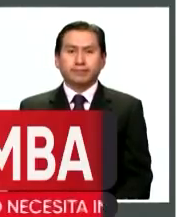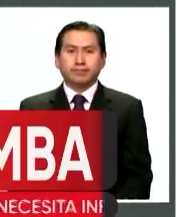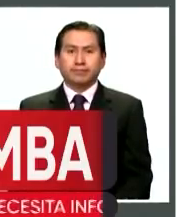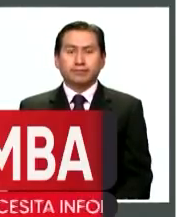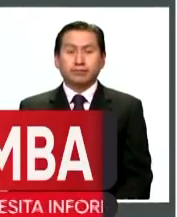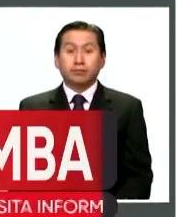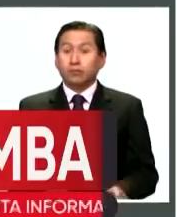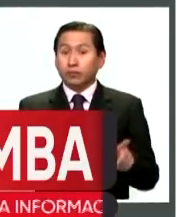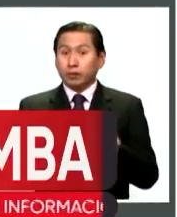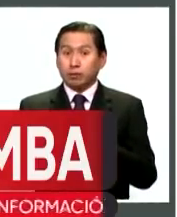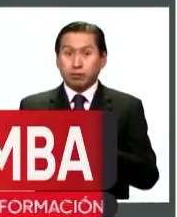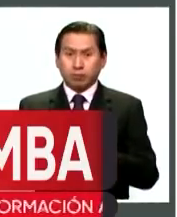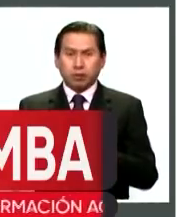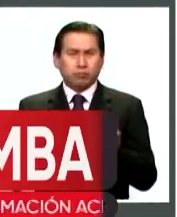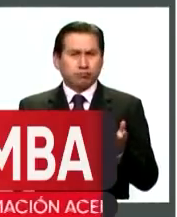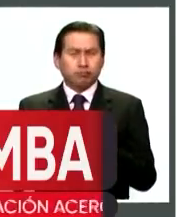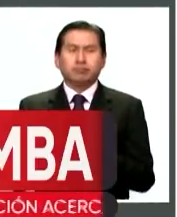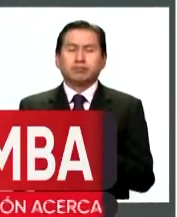Asimismo,